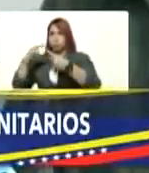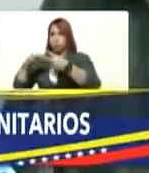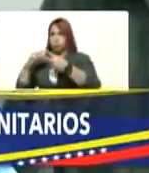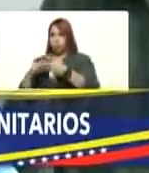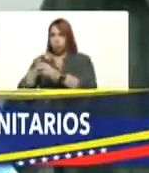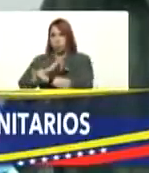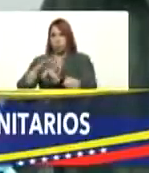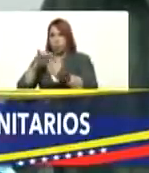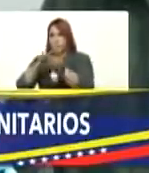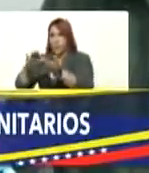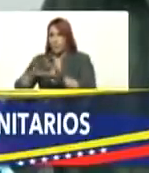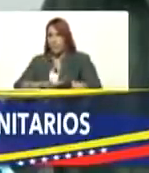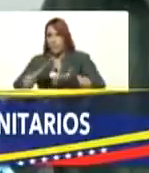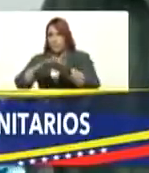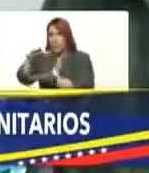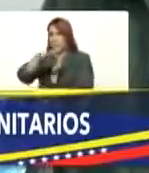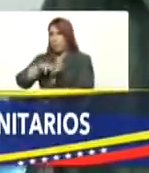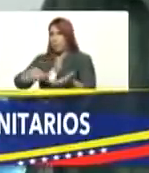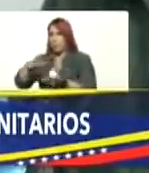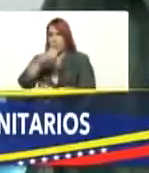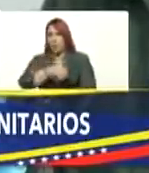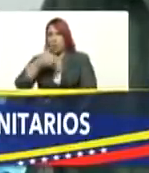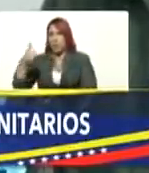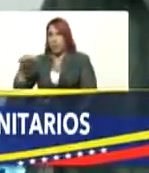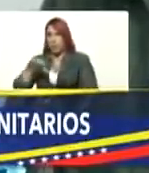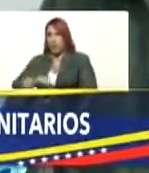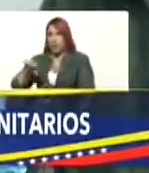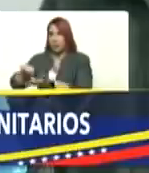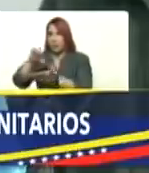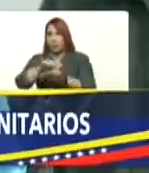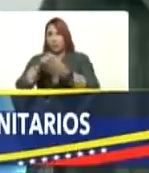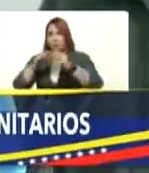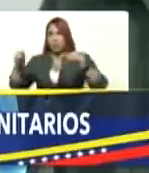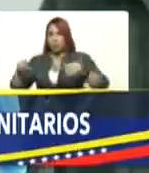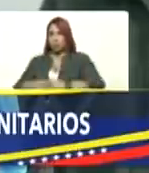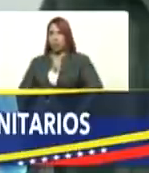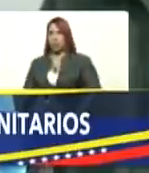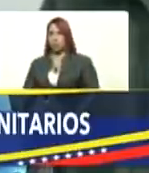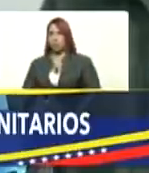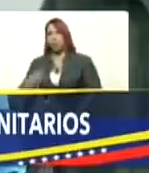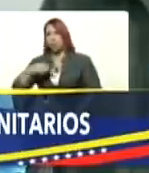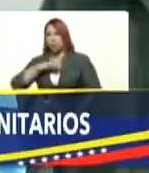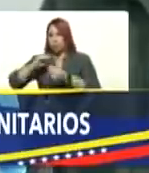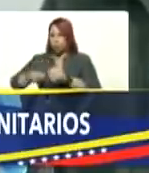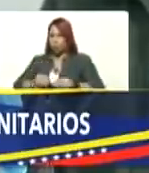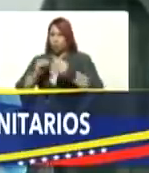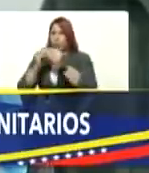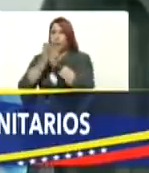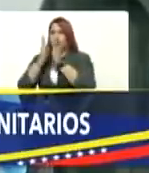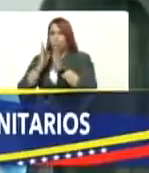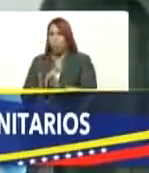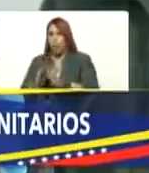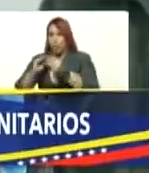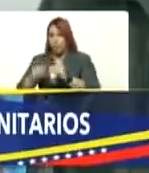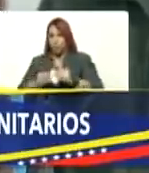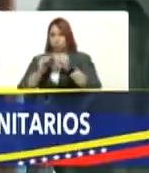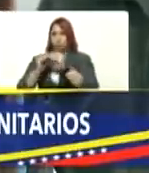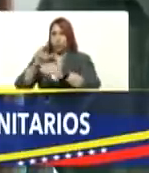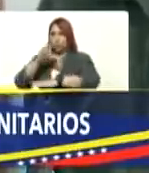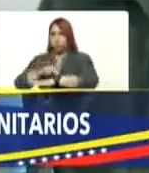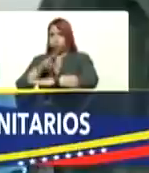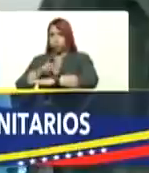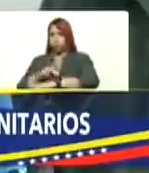están solucionando problemas en cada eje territorial. Estamos reparando escuelas, reparando